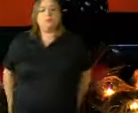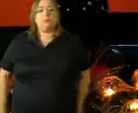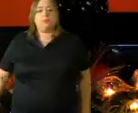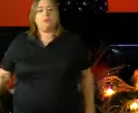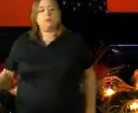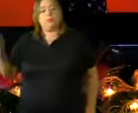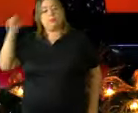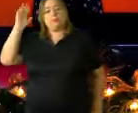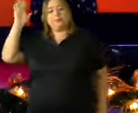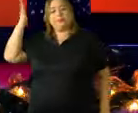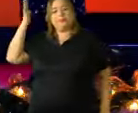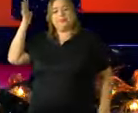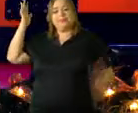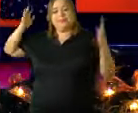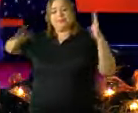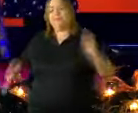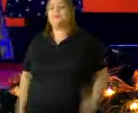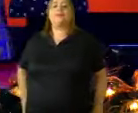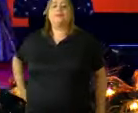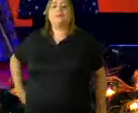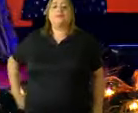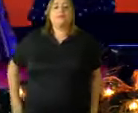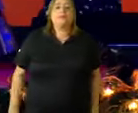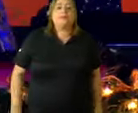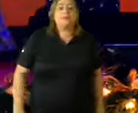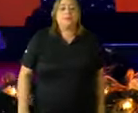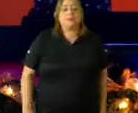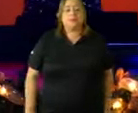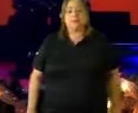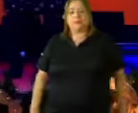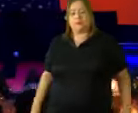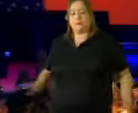Margarita, ¿te acuerdas de eso, verdad?